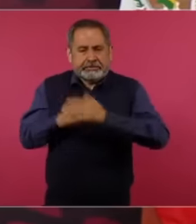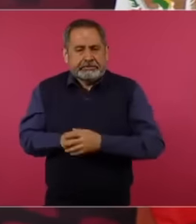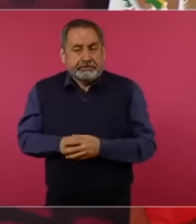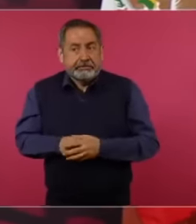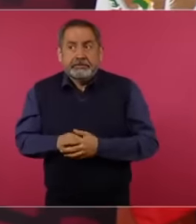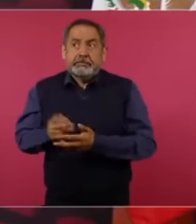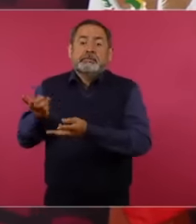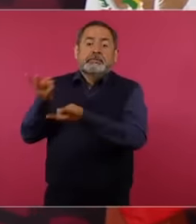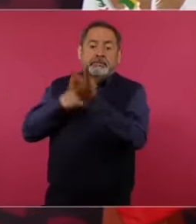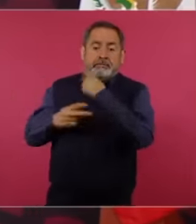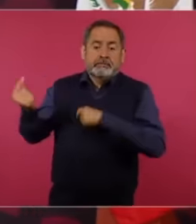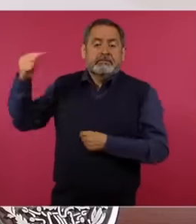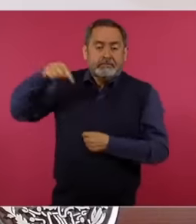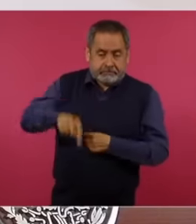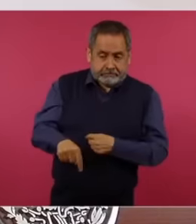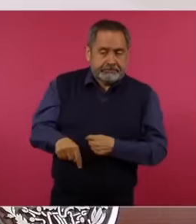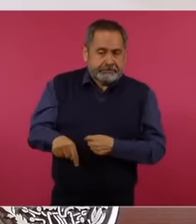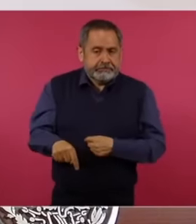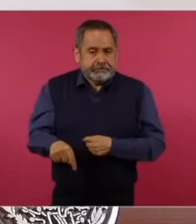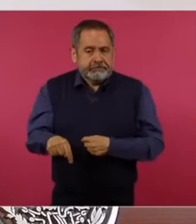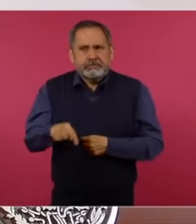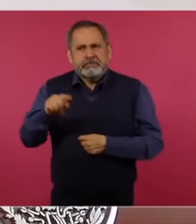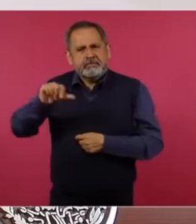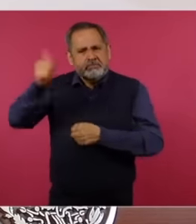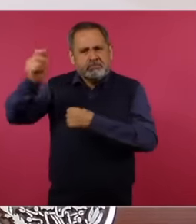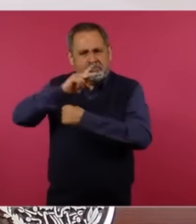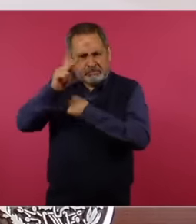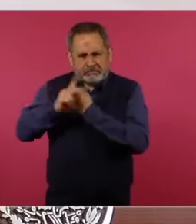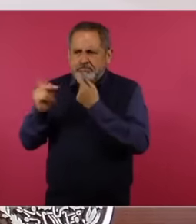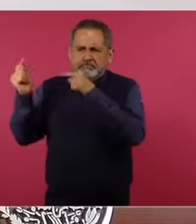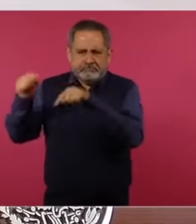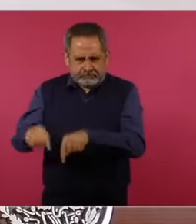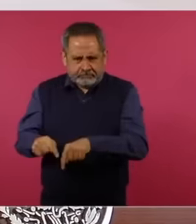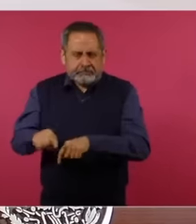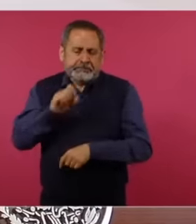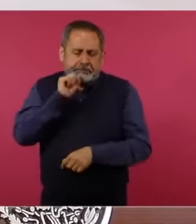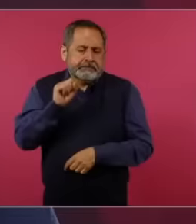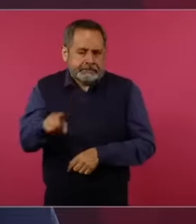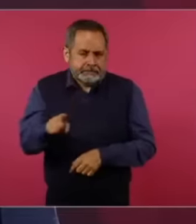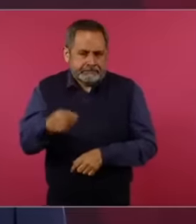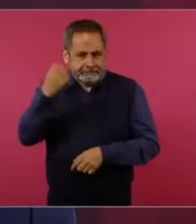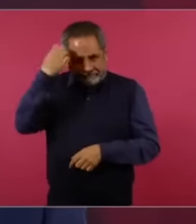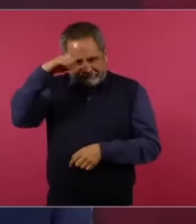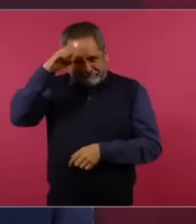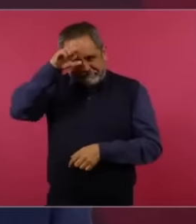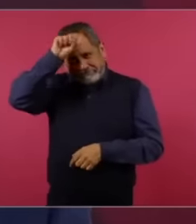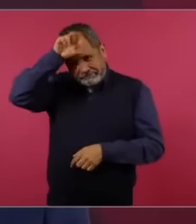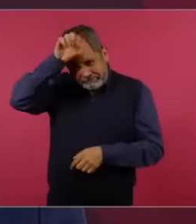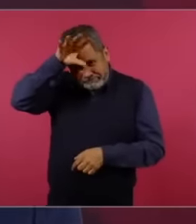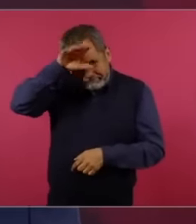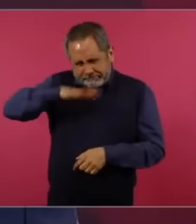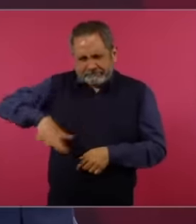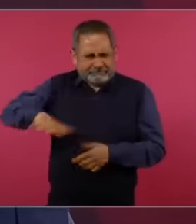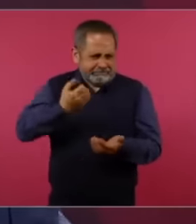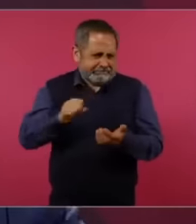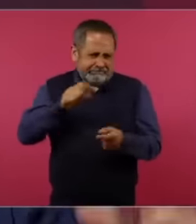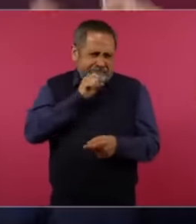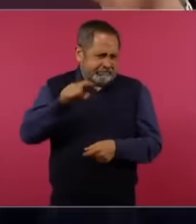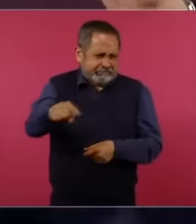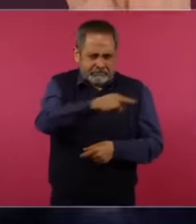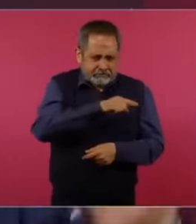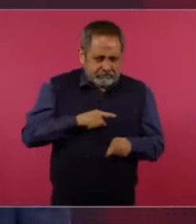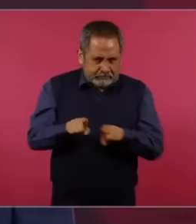Llegaron expertos de otros países, también expertos mineros de la zona,